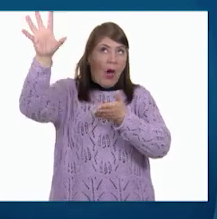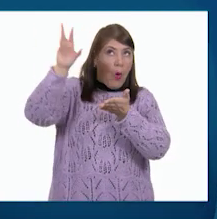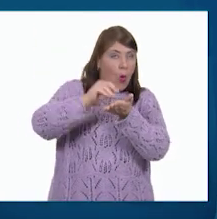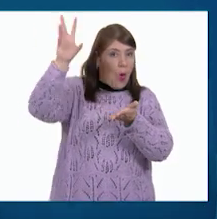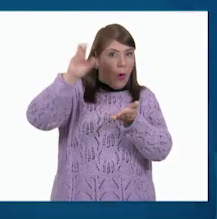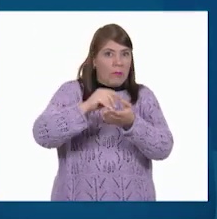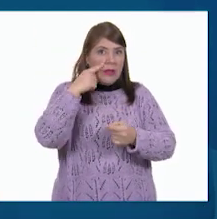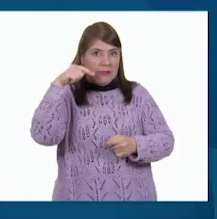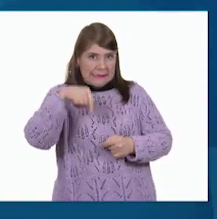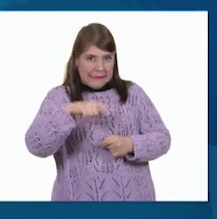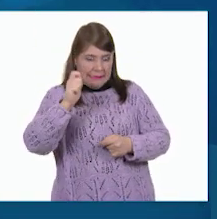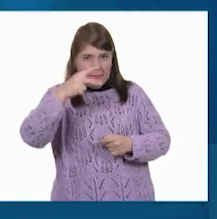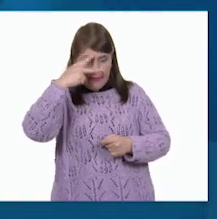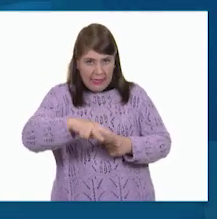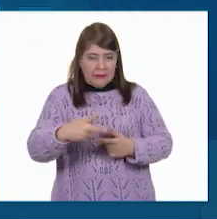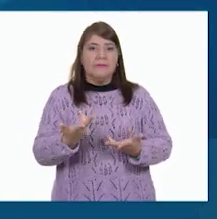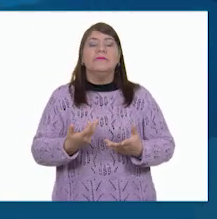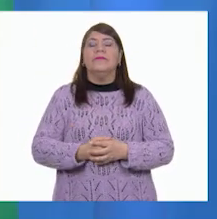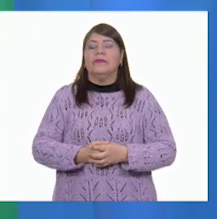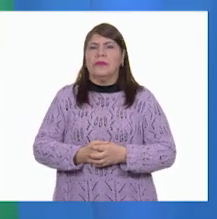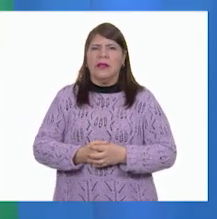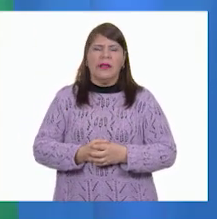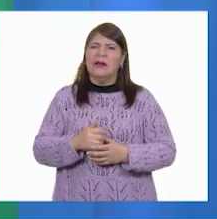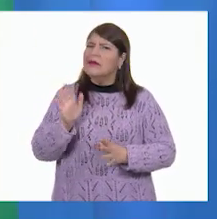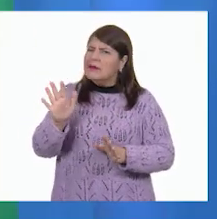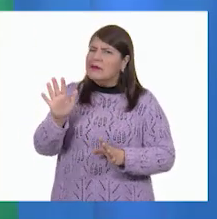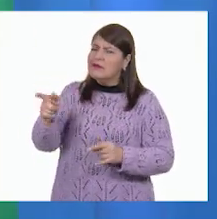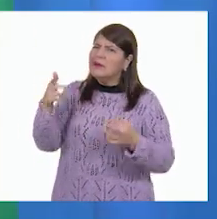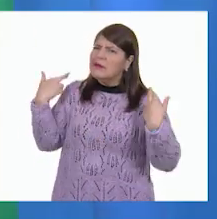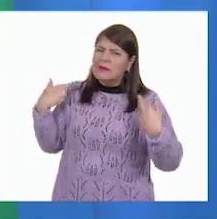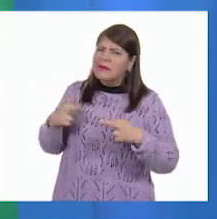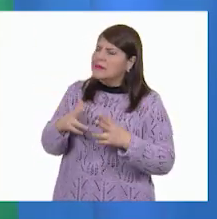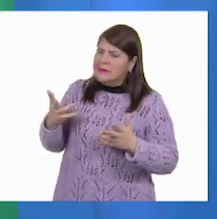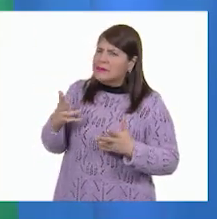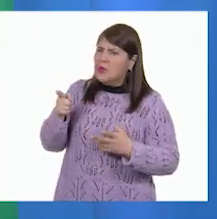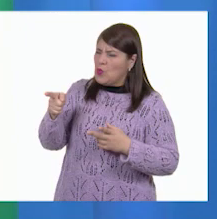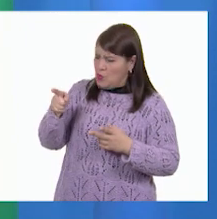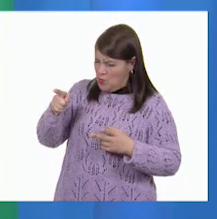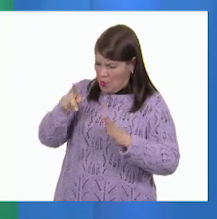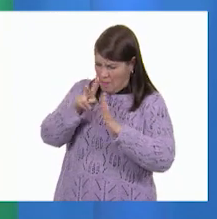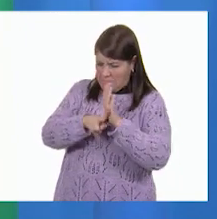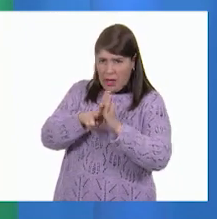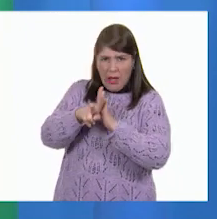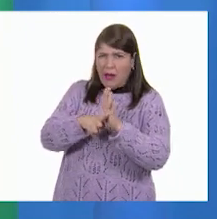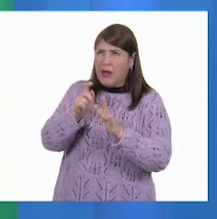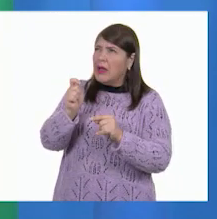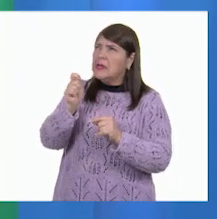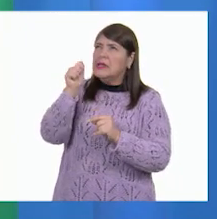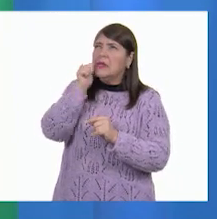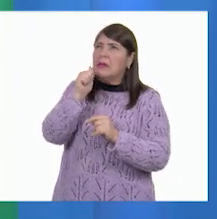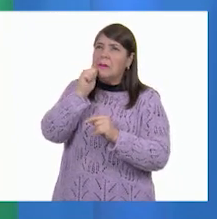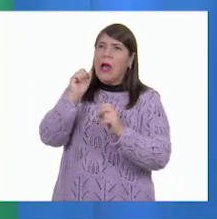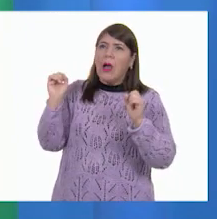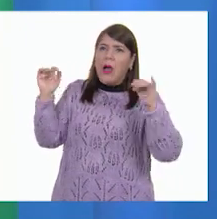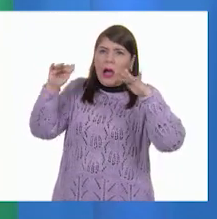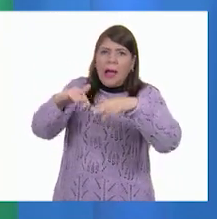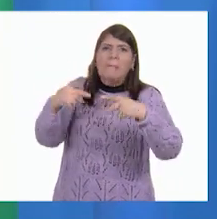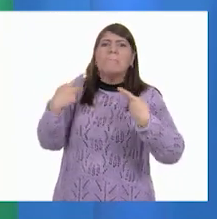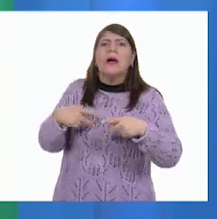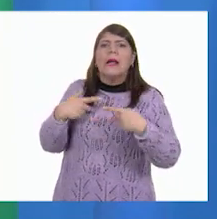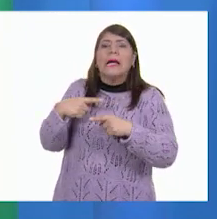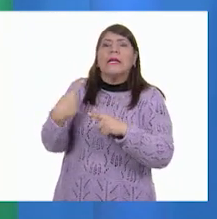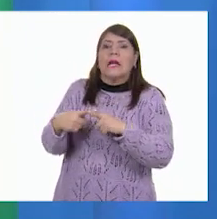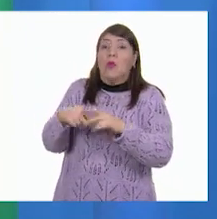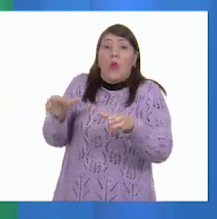modelos. Oiga, maestra, nos comentaron en el video que en los eventos solamente asistía gente